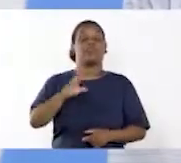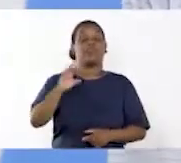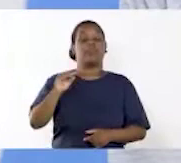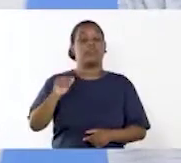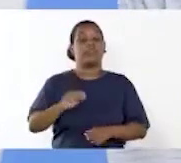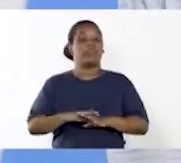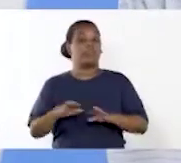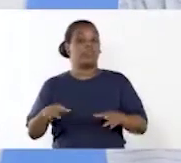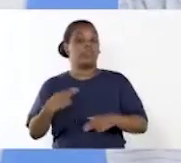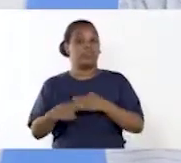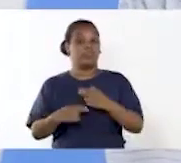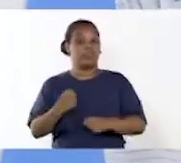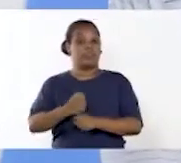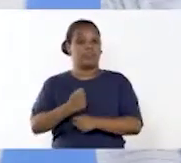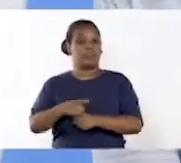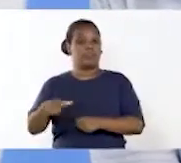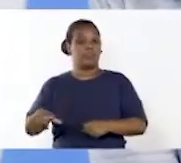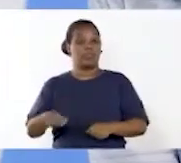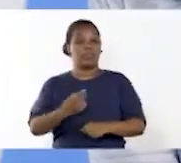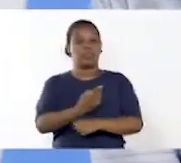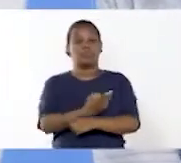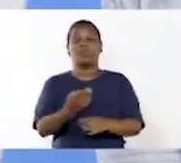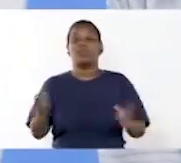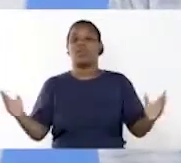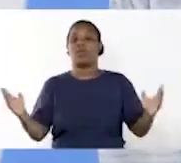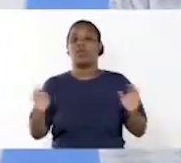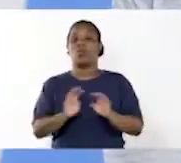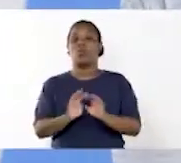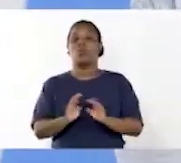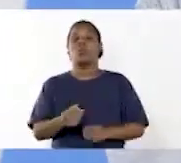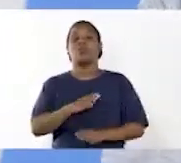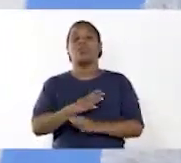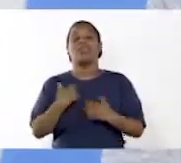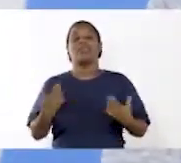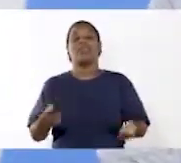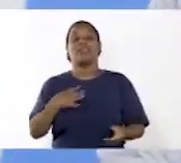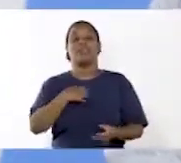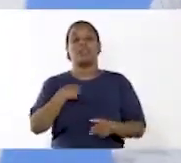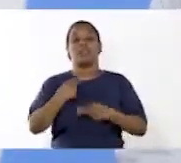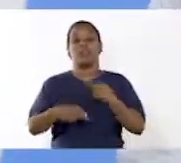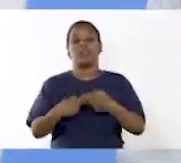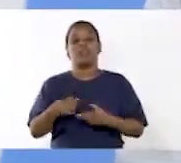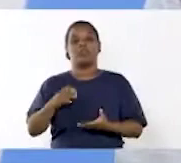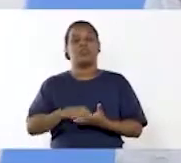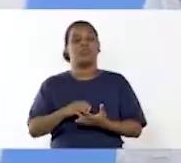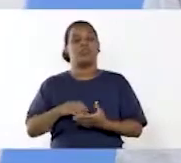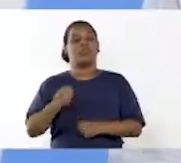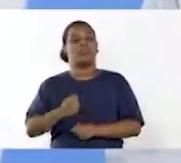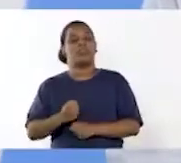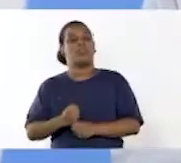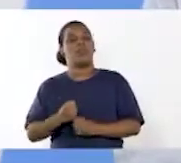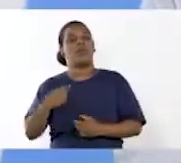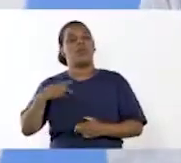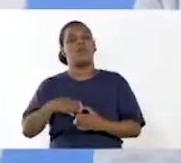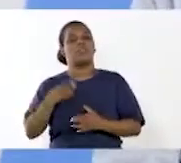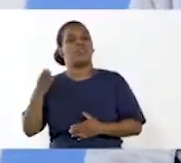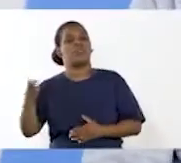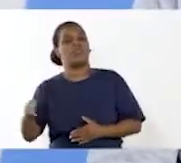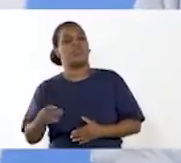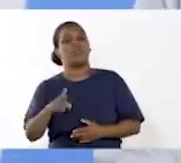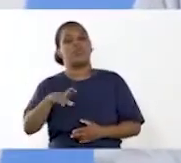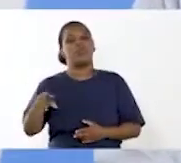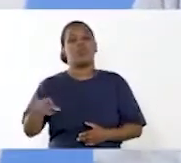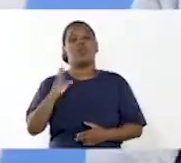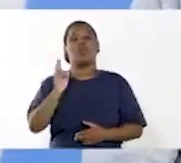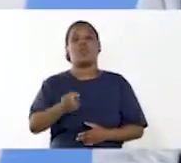el trabajo práctico integrador. Otros nos han estado diciendo, ¿qué tengo que hacer? ¿Dónde trabajo? ¿Hacia dónde nos dirigimos para buscar las